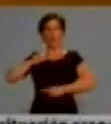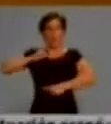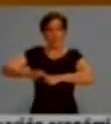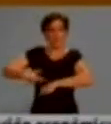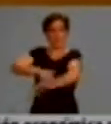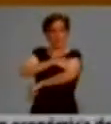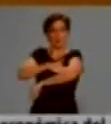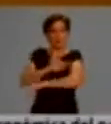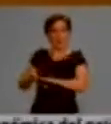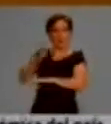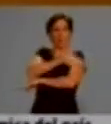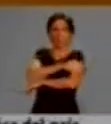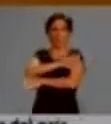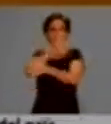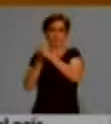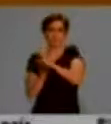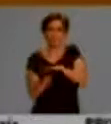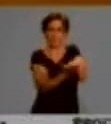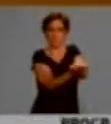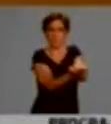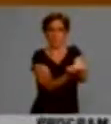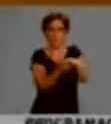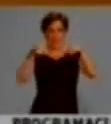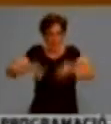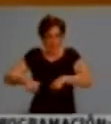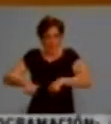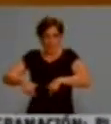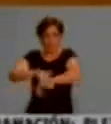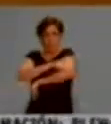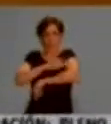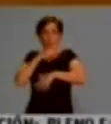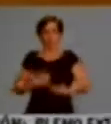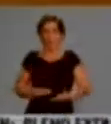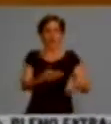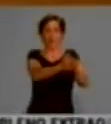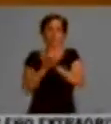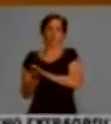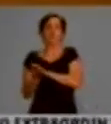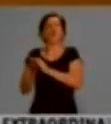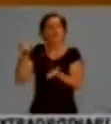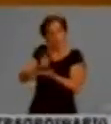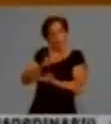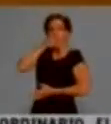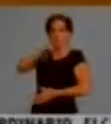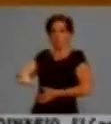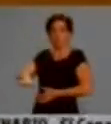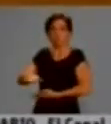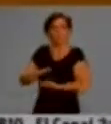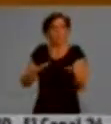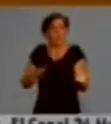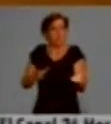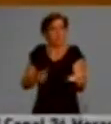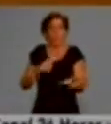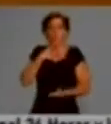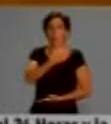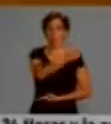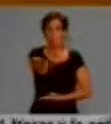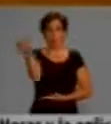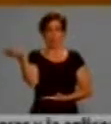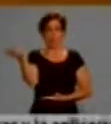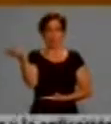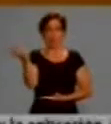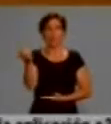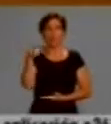archiva la causa y bajo este Gobierno se le vuelve a imputar. Díganme, sus señorías, si